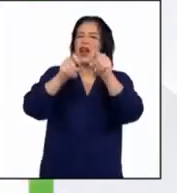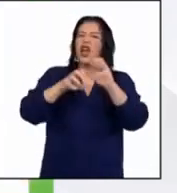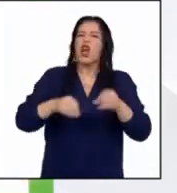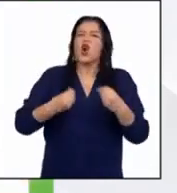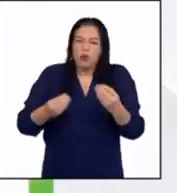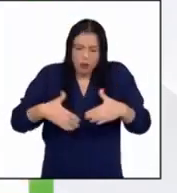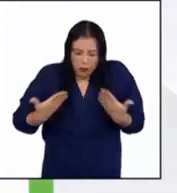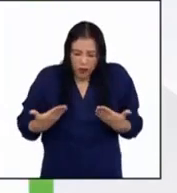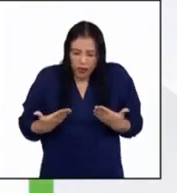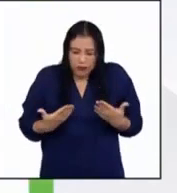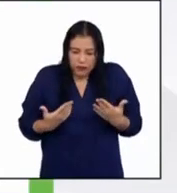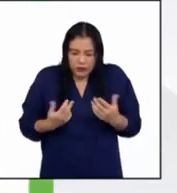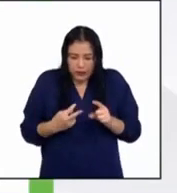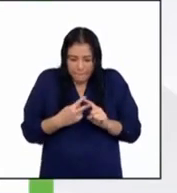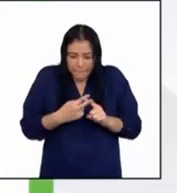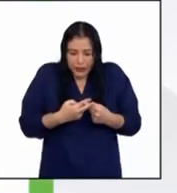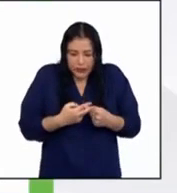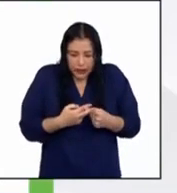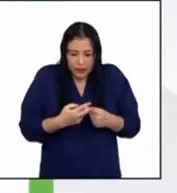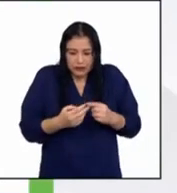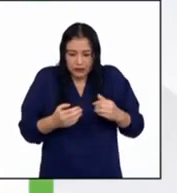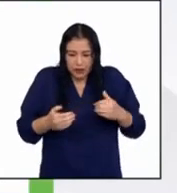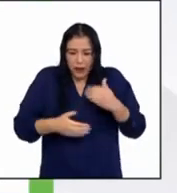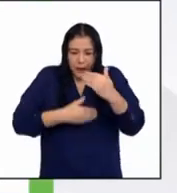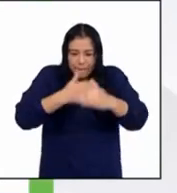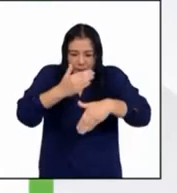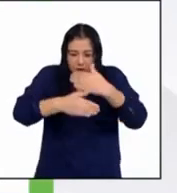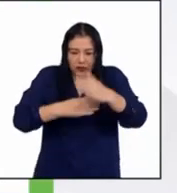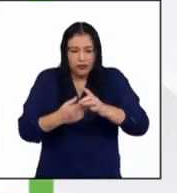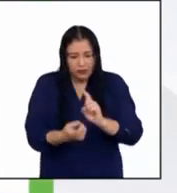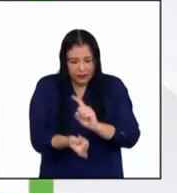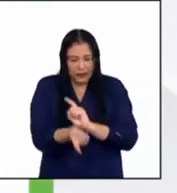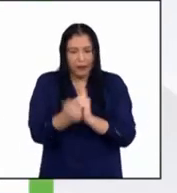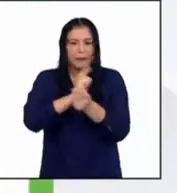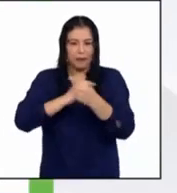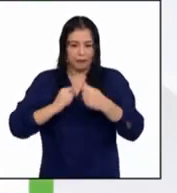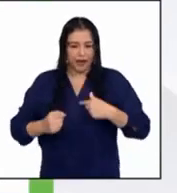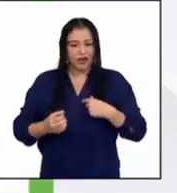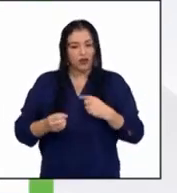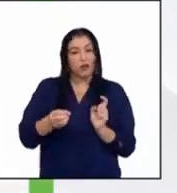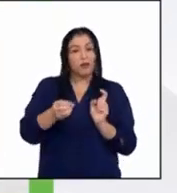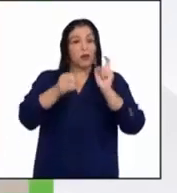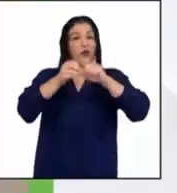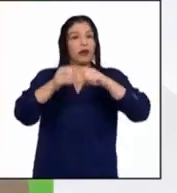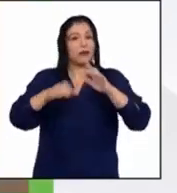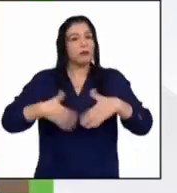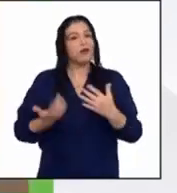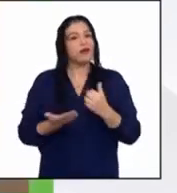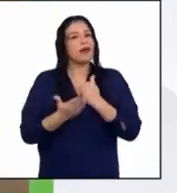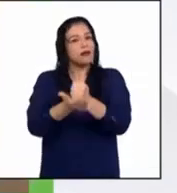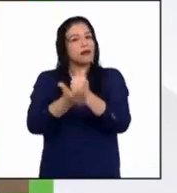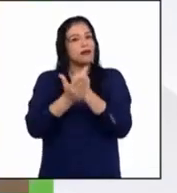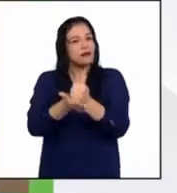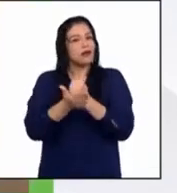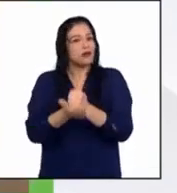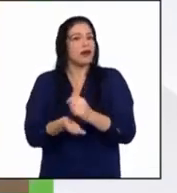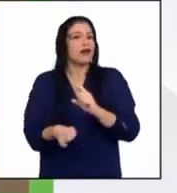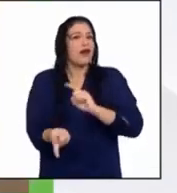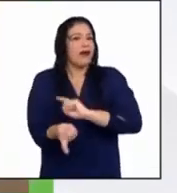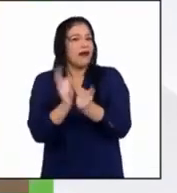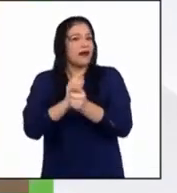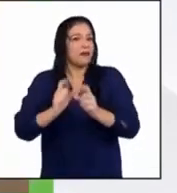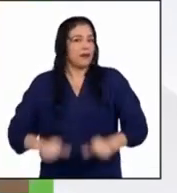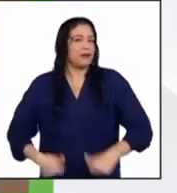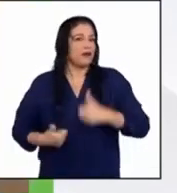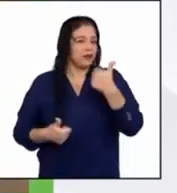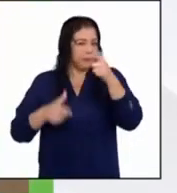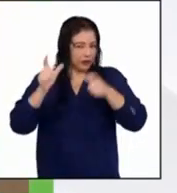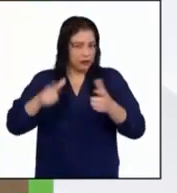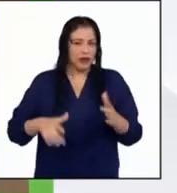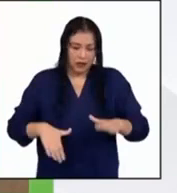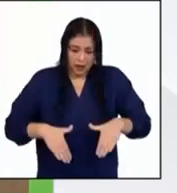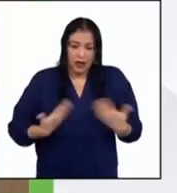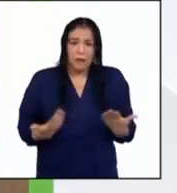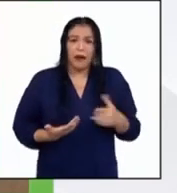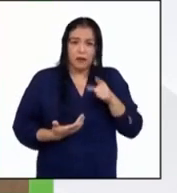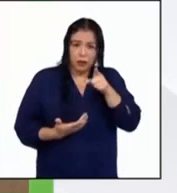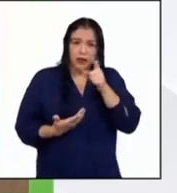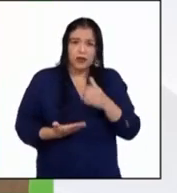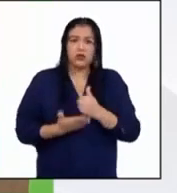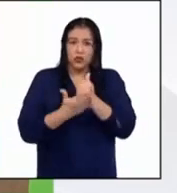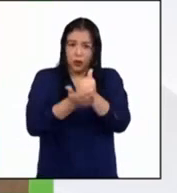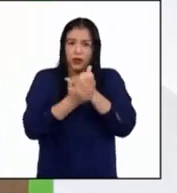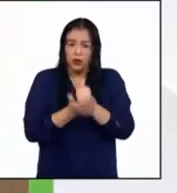el proceso de transformación para lograr ser agentes de cambio? Para poder ser agentes de cambio,